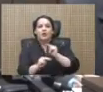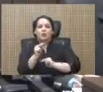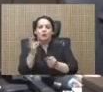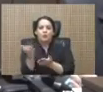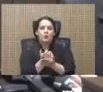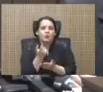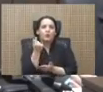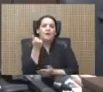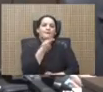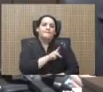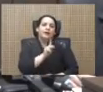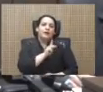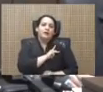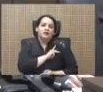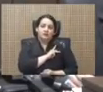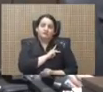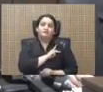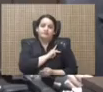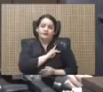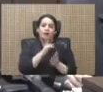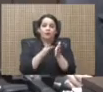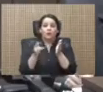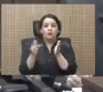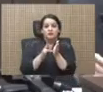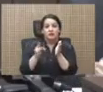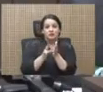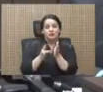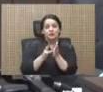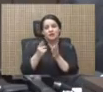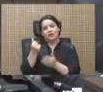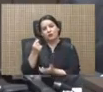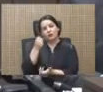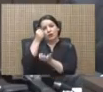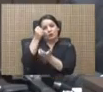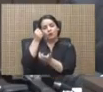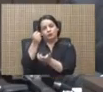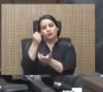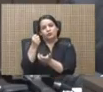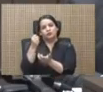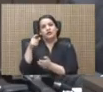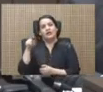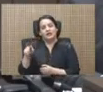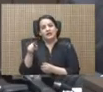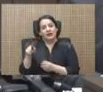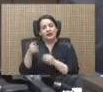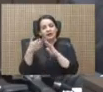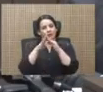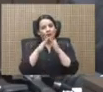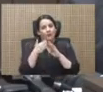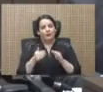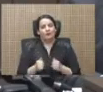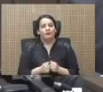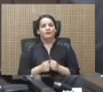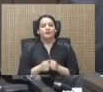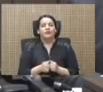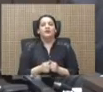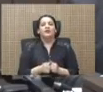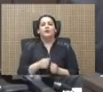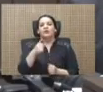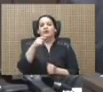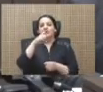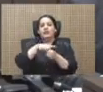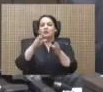a costa del erario. Compañeros y compañeras diputados y diputadas, yo creo que aquí